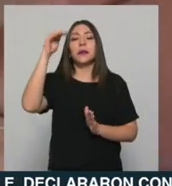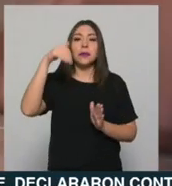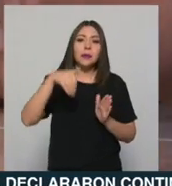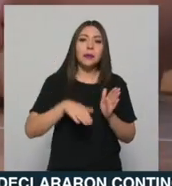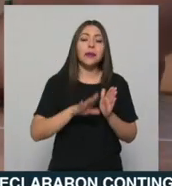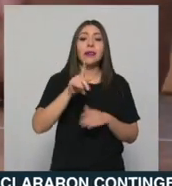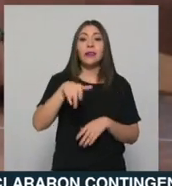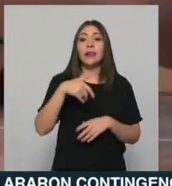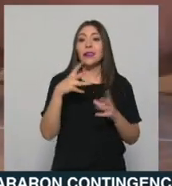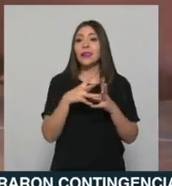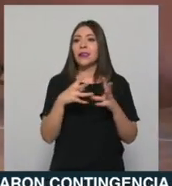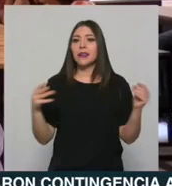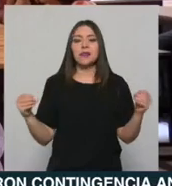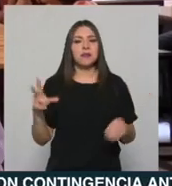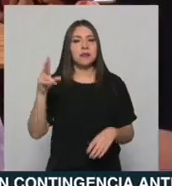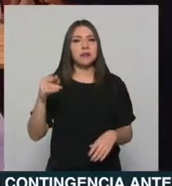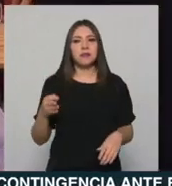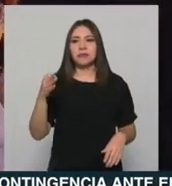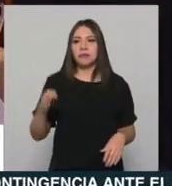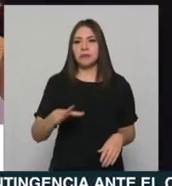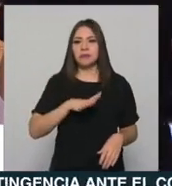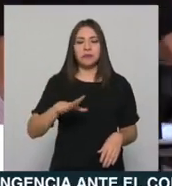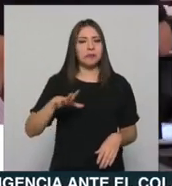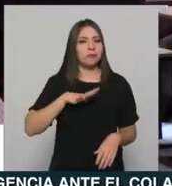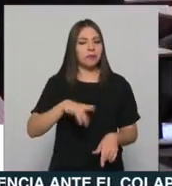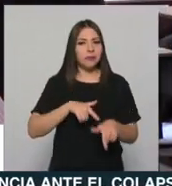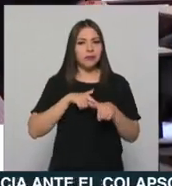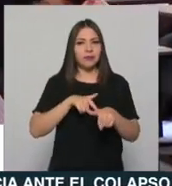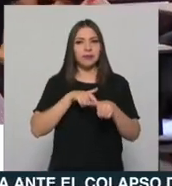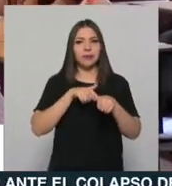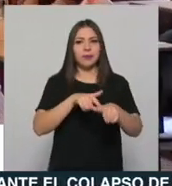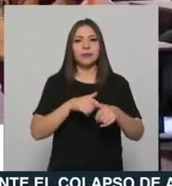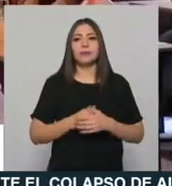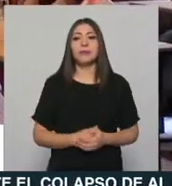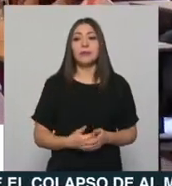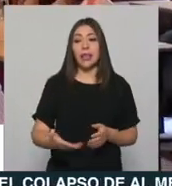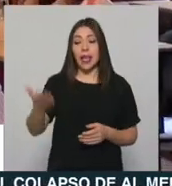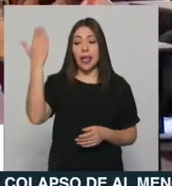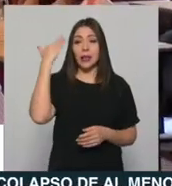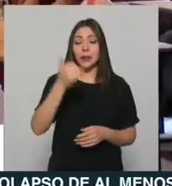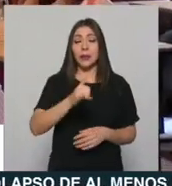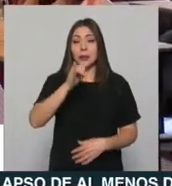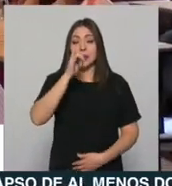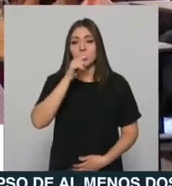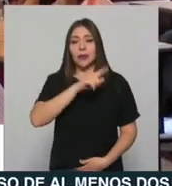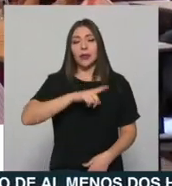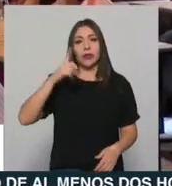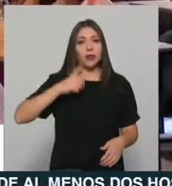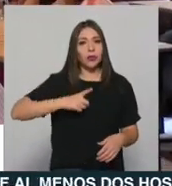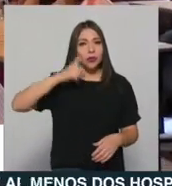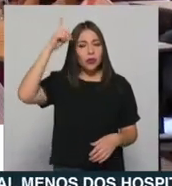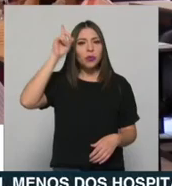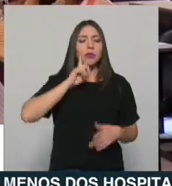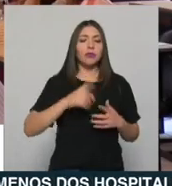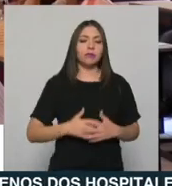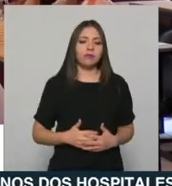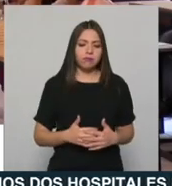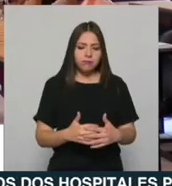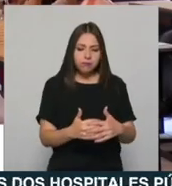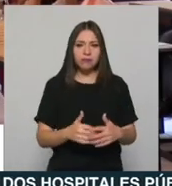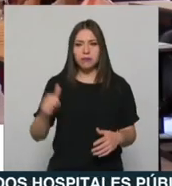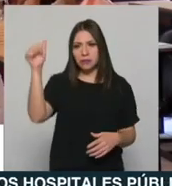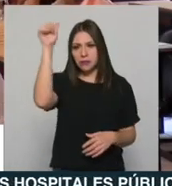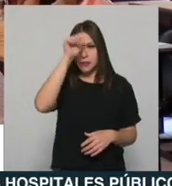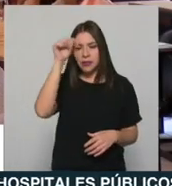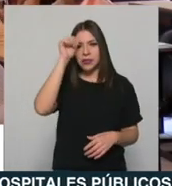a desaparecer. Era para dioses, sacerdotes, mujeres embarazadas, para pura